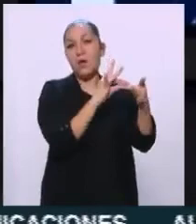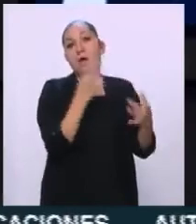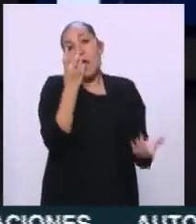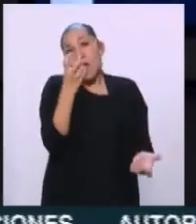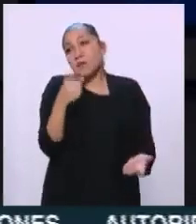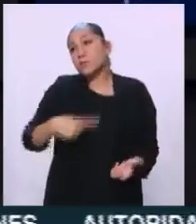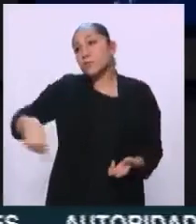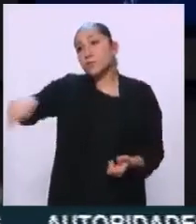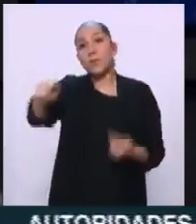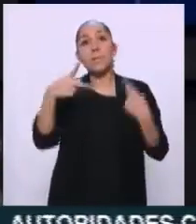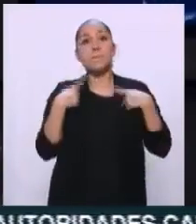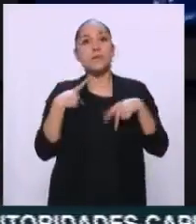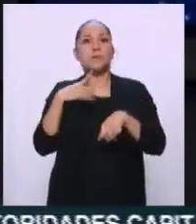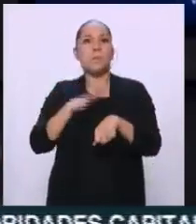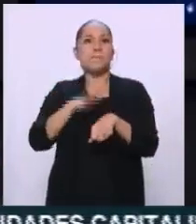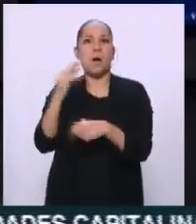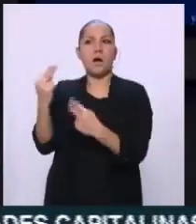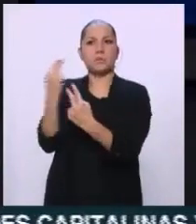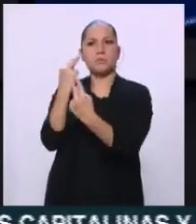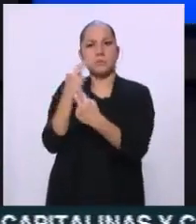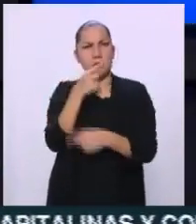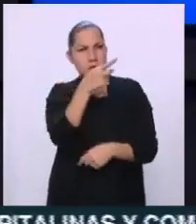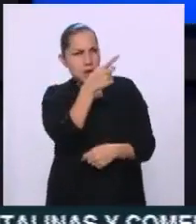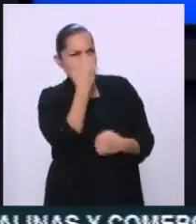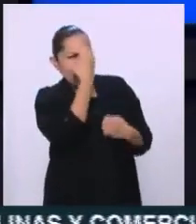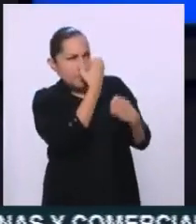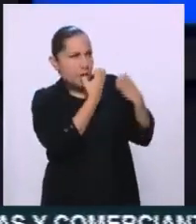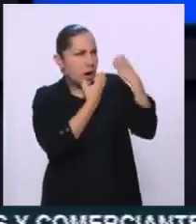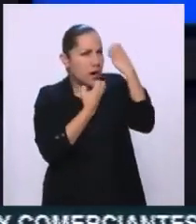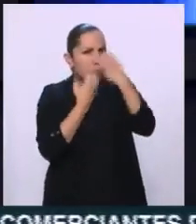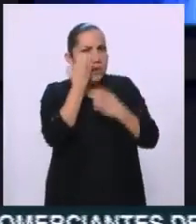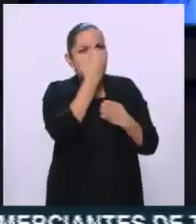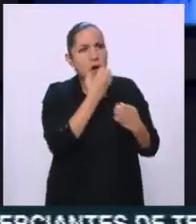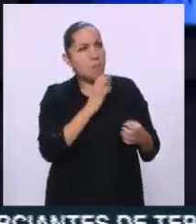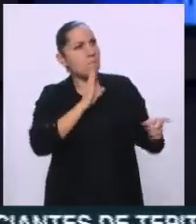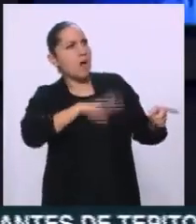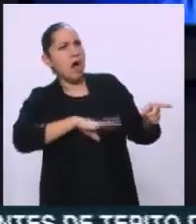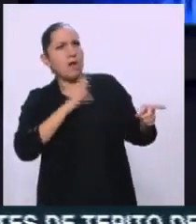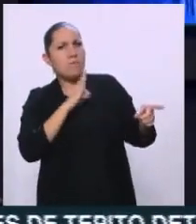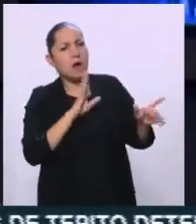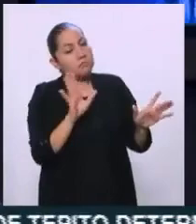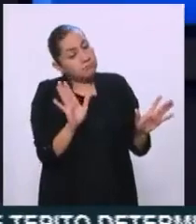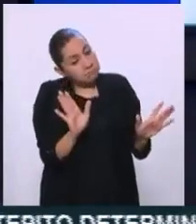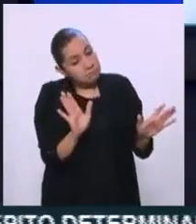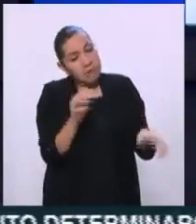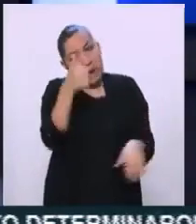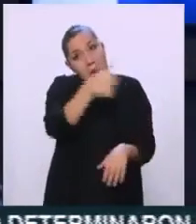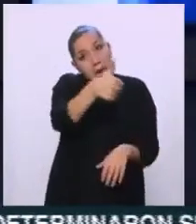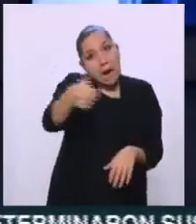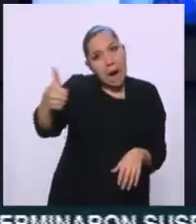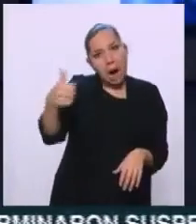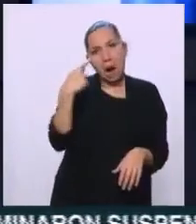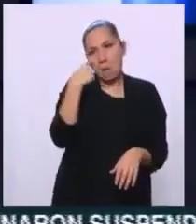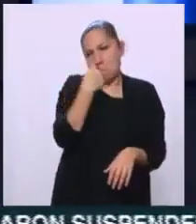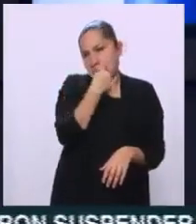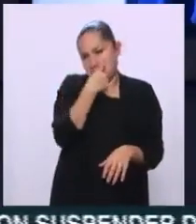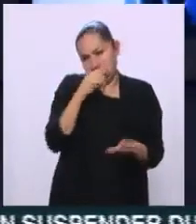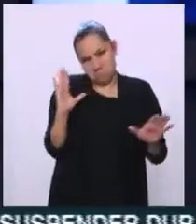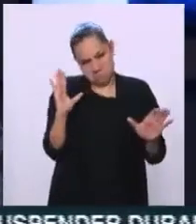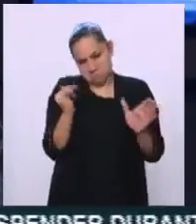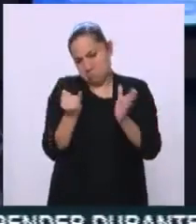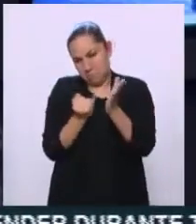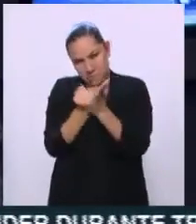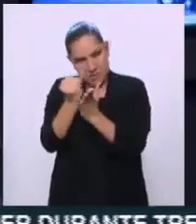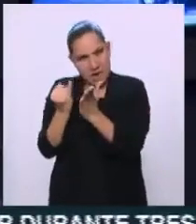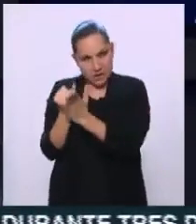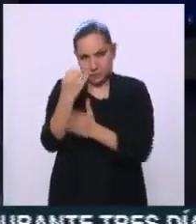gente. Entonces ahí pues cada quien que saque los ciudadanos sus conclusiones. Pero venimos de un sistema autoritario que controlaba la prensa. Ahora acaban